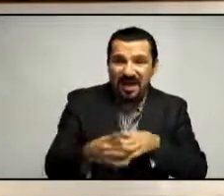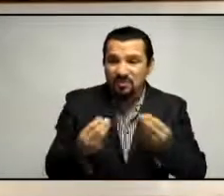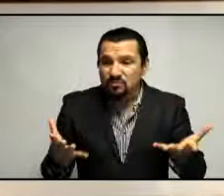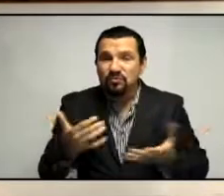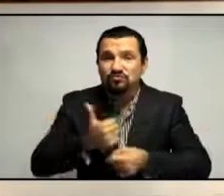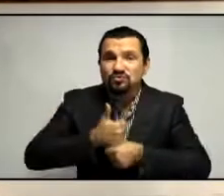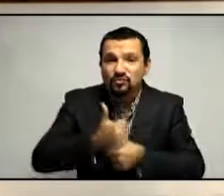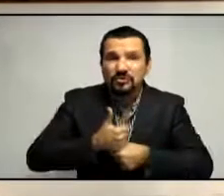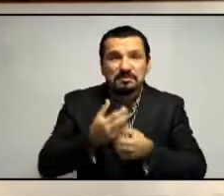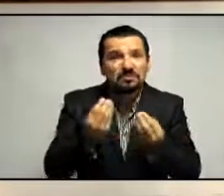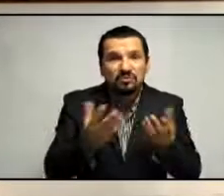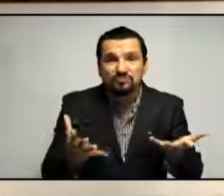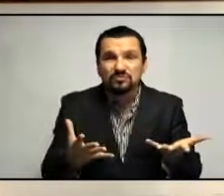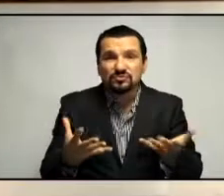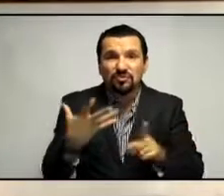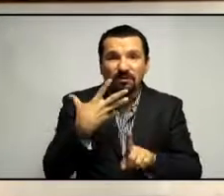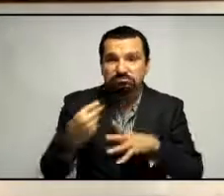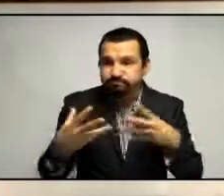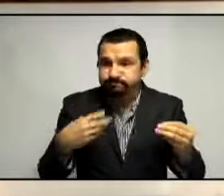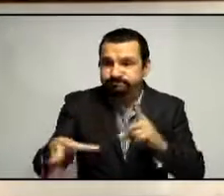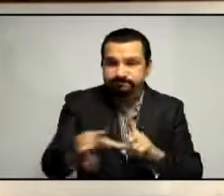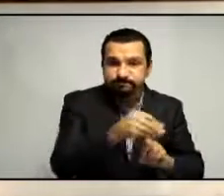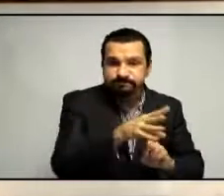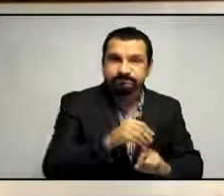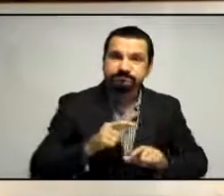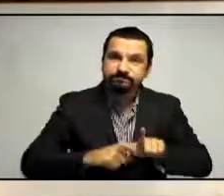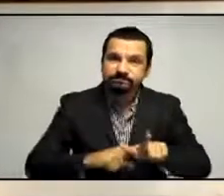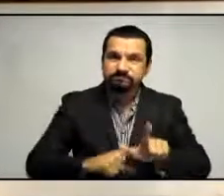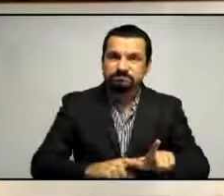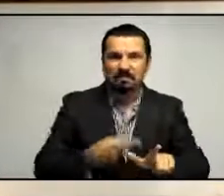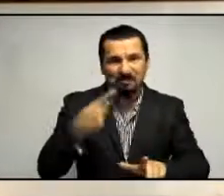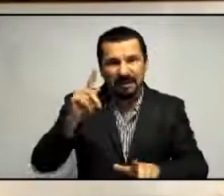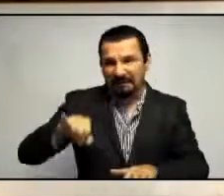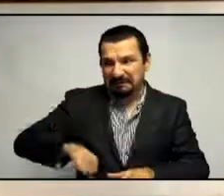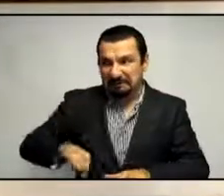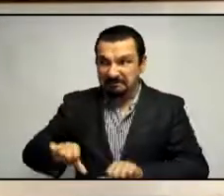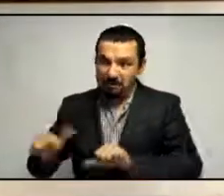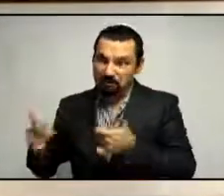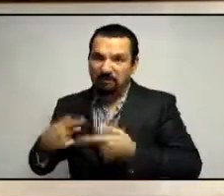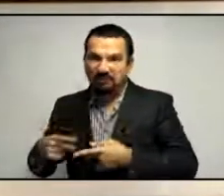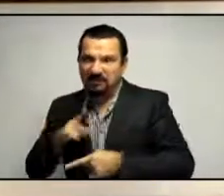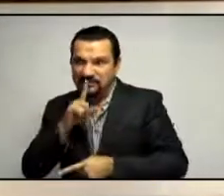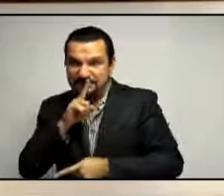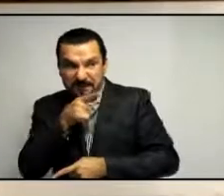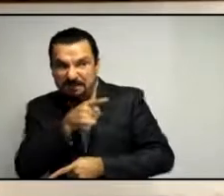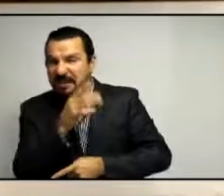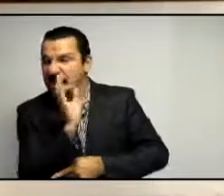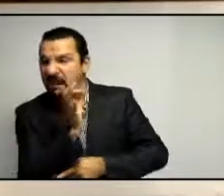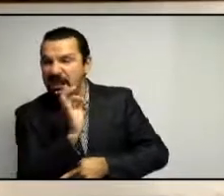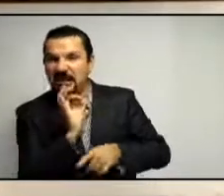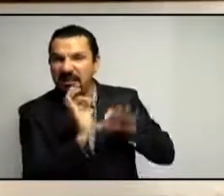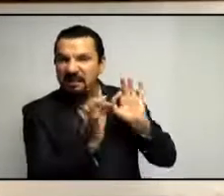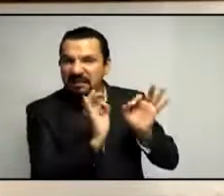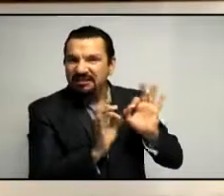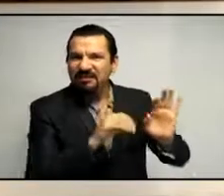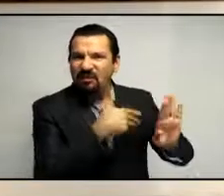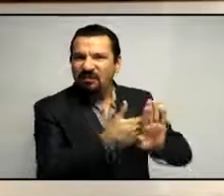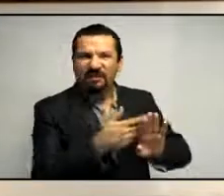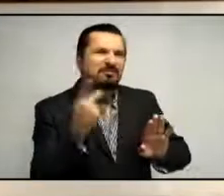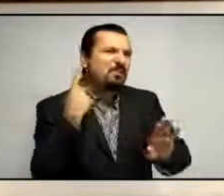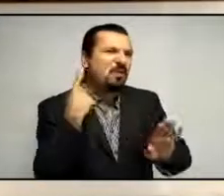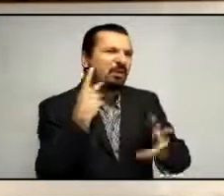está causando esta pandemia como para que intereses de no sé quién vengan a echarle más leña al